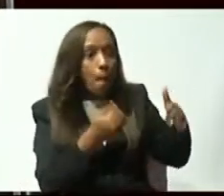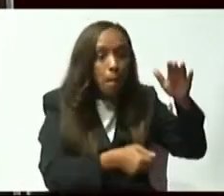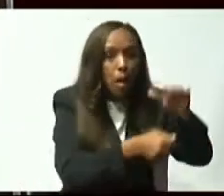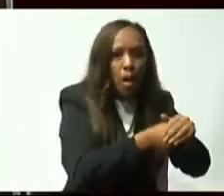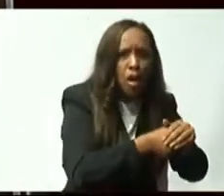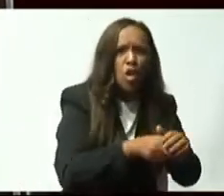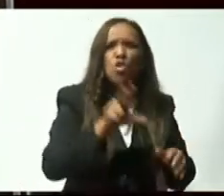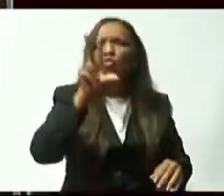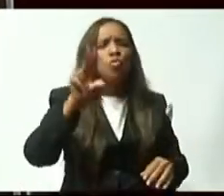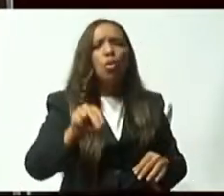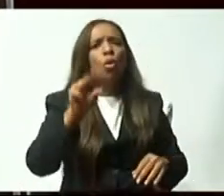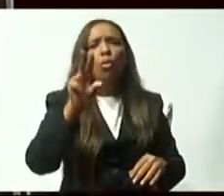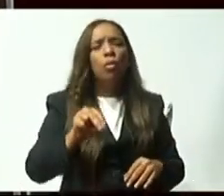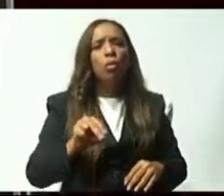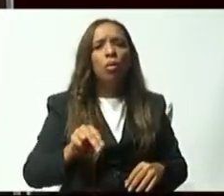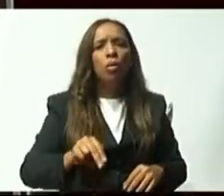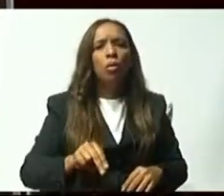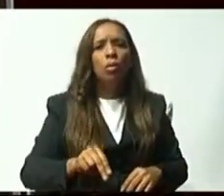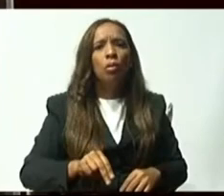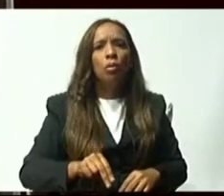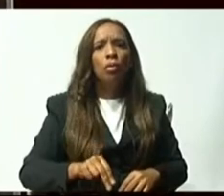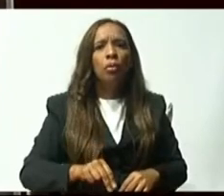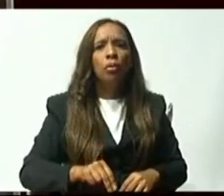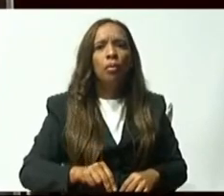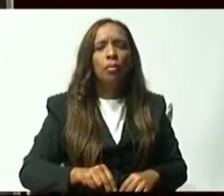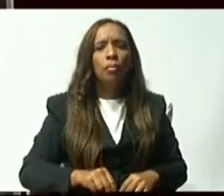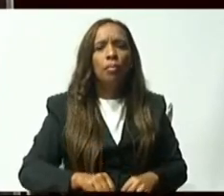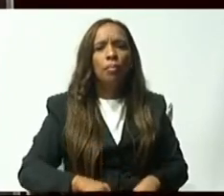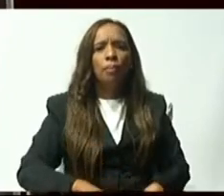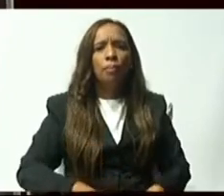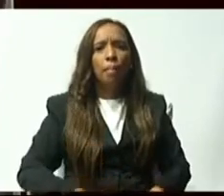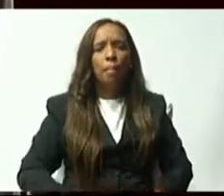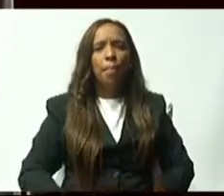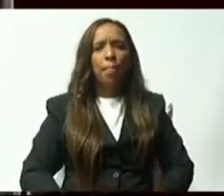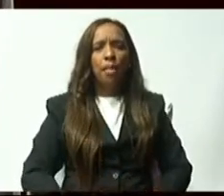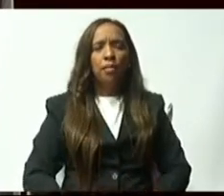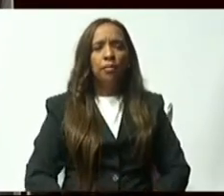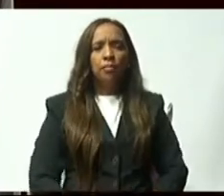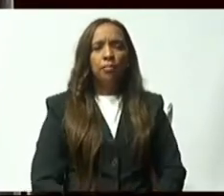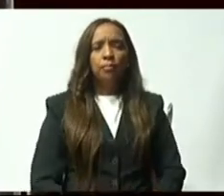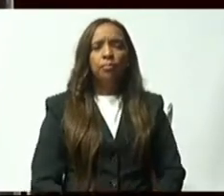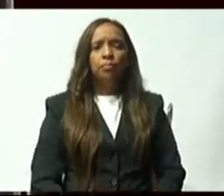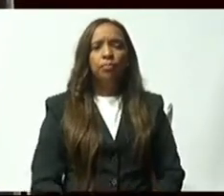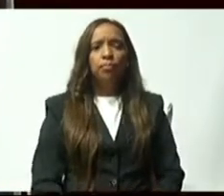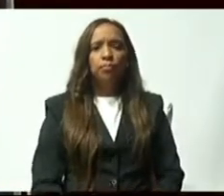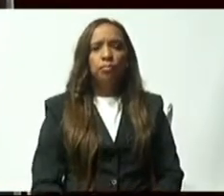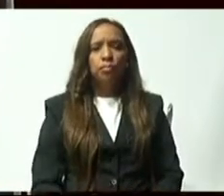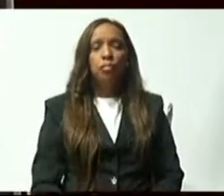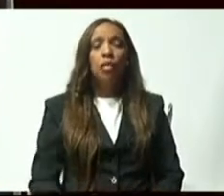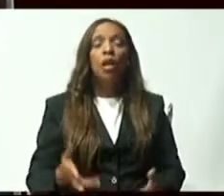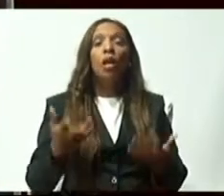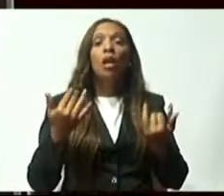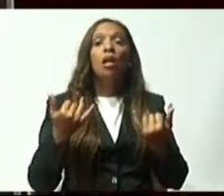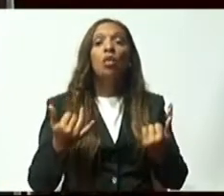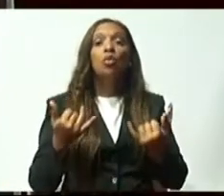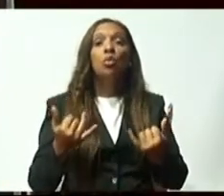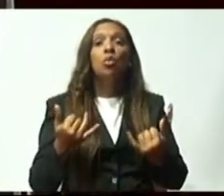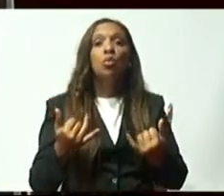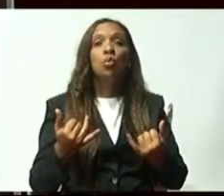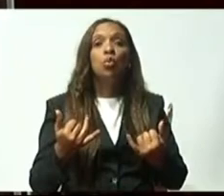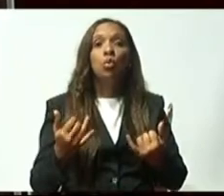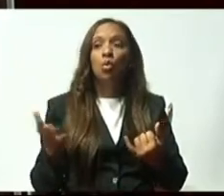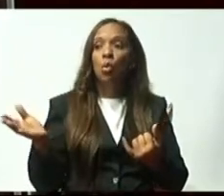Yo andaba en ese momento con un hombre conocido por todos.